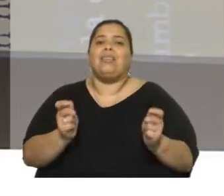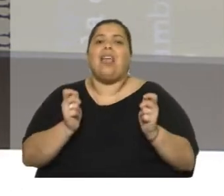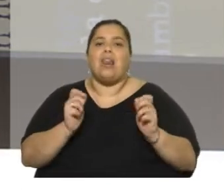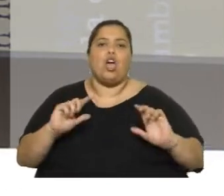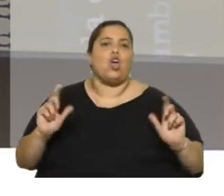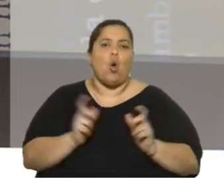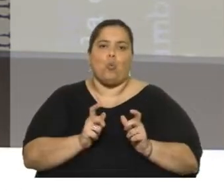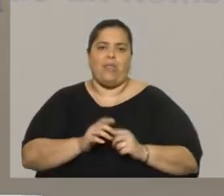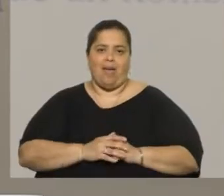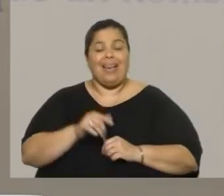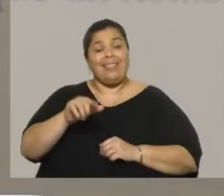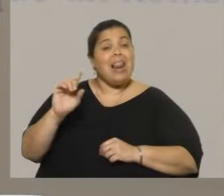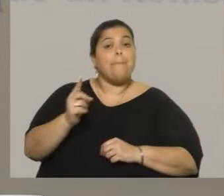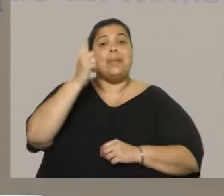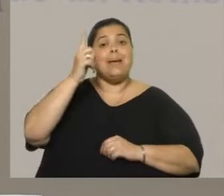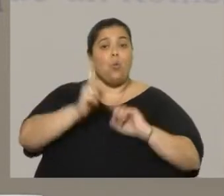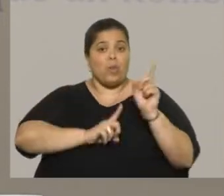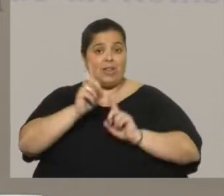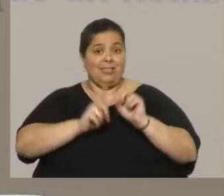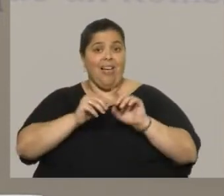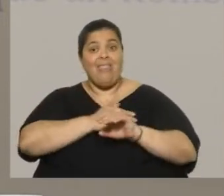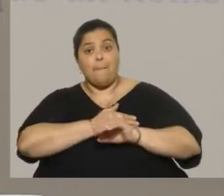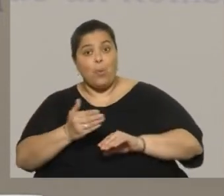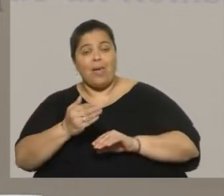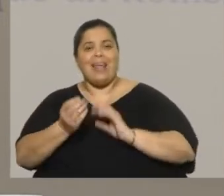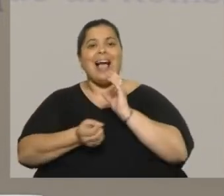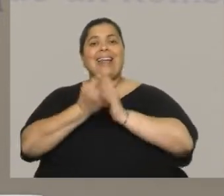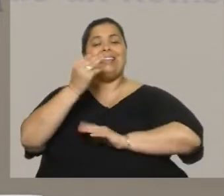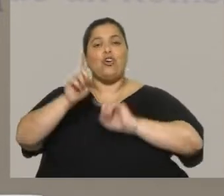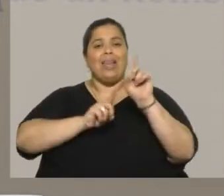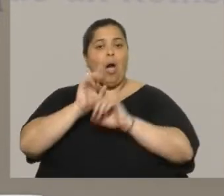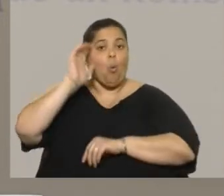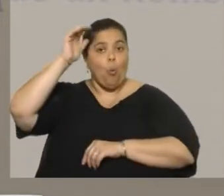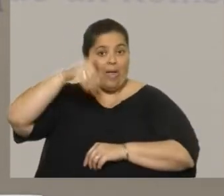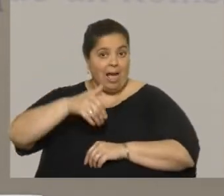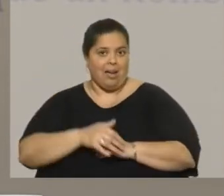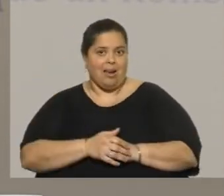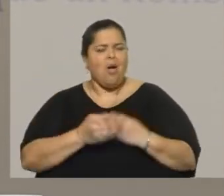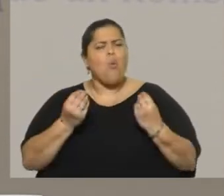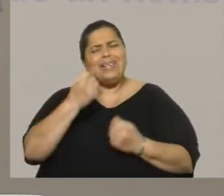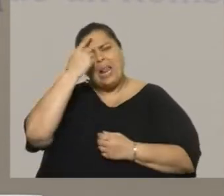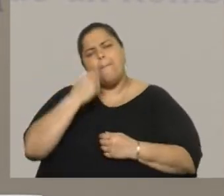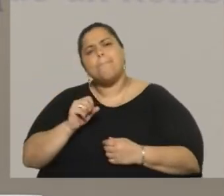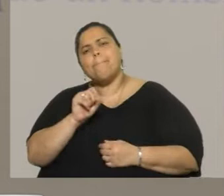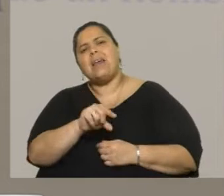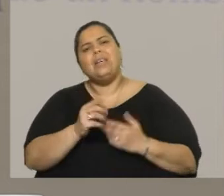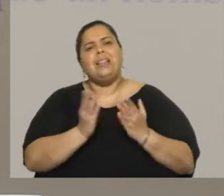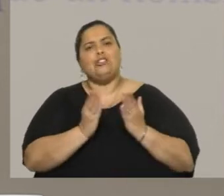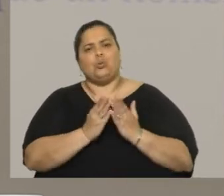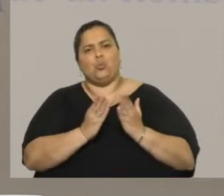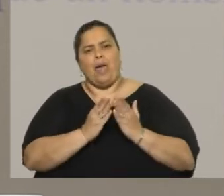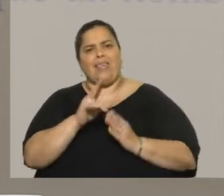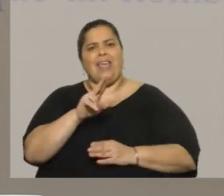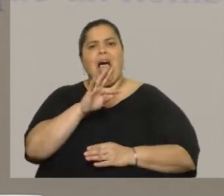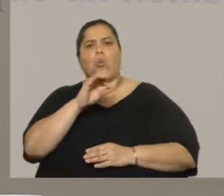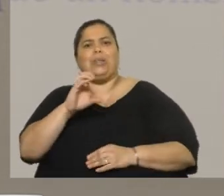Es la primera universidad después de 150 años de la creación de la UDELAR, ¿no? ¿Cuál es el perfil de los estudiantes de la UTEC? Y sobre todo,